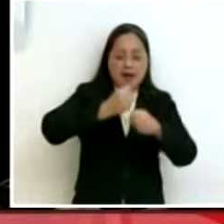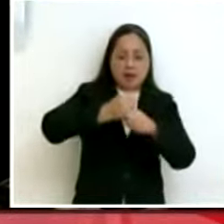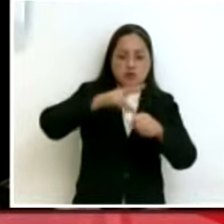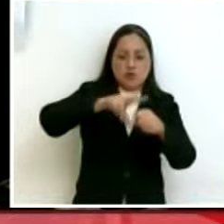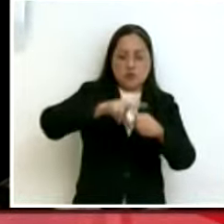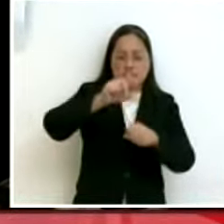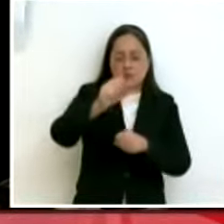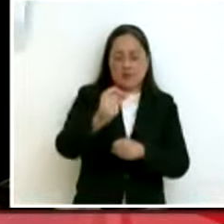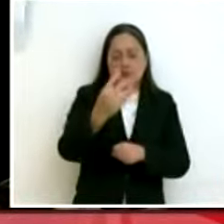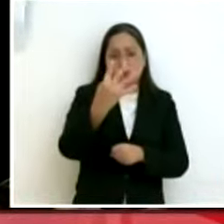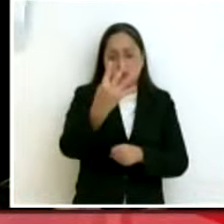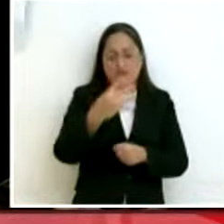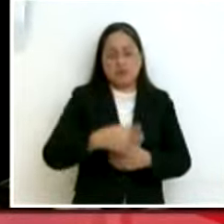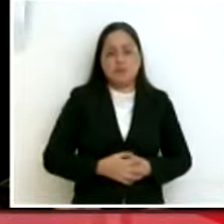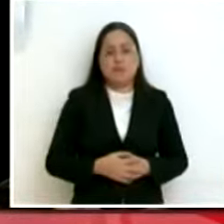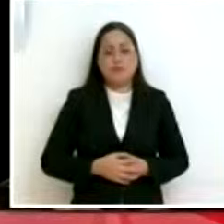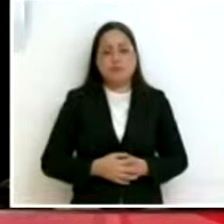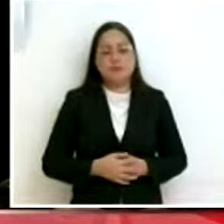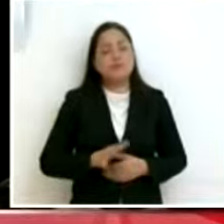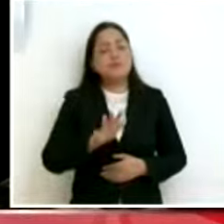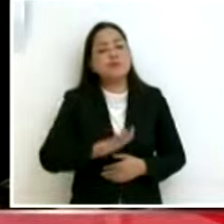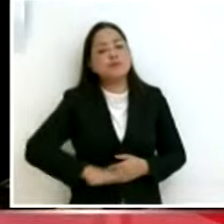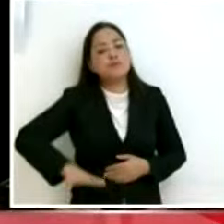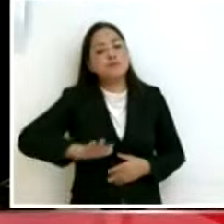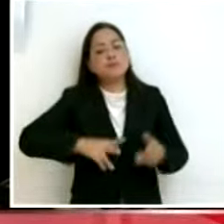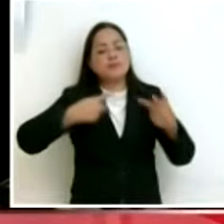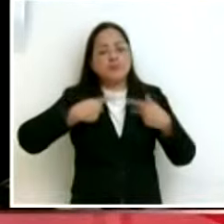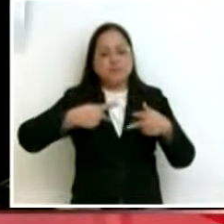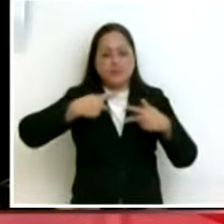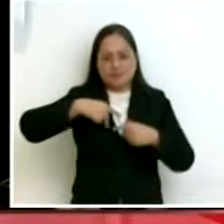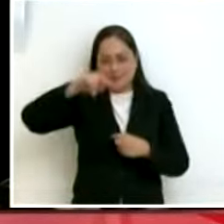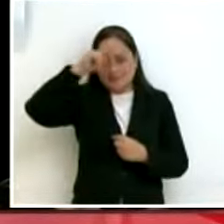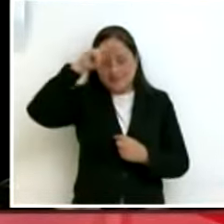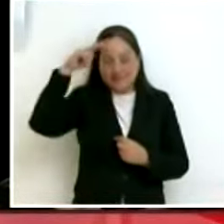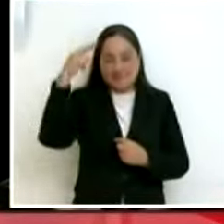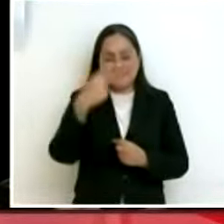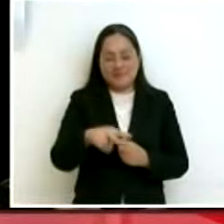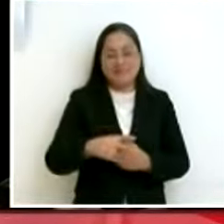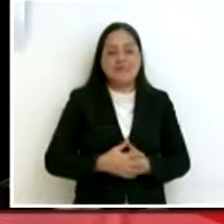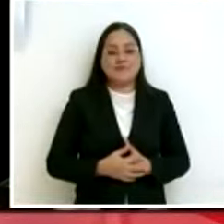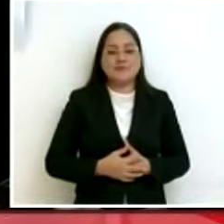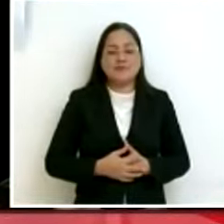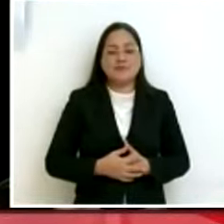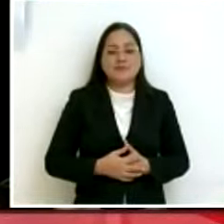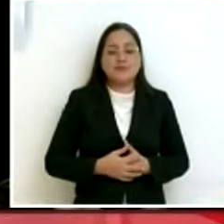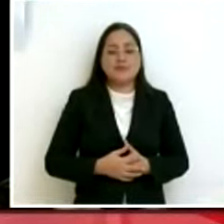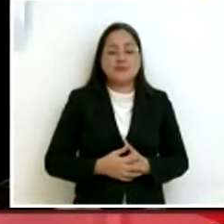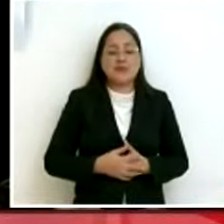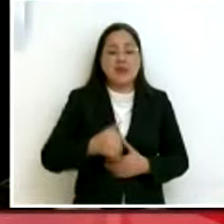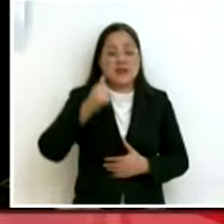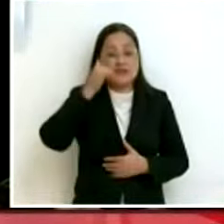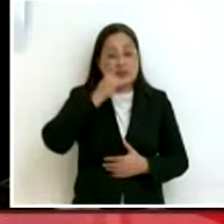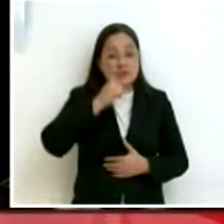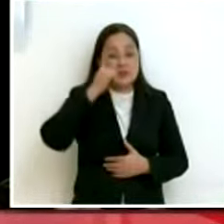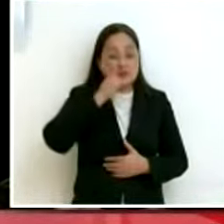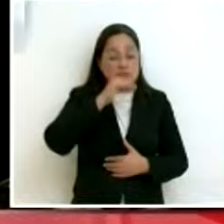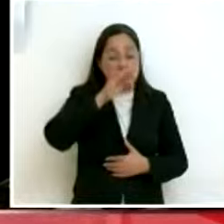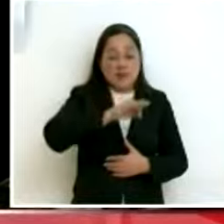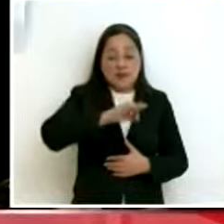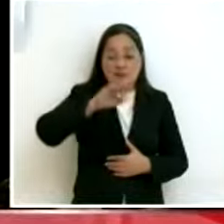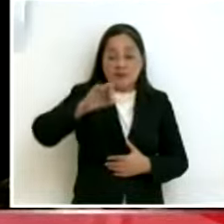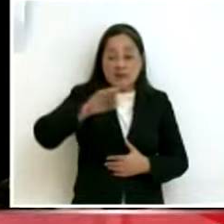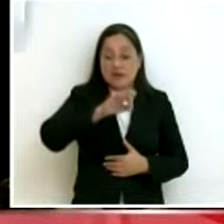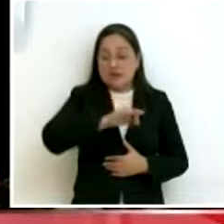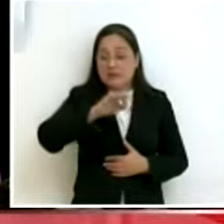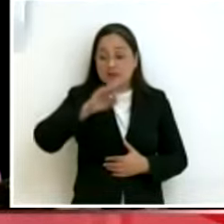2024, al pueblo de México, no hay plazo que no se llegue ni fecha